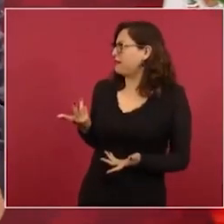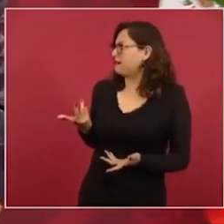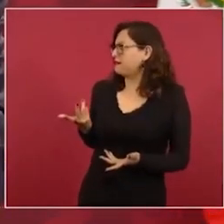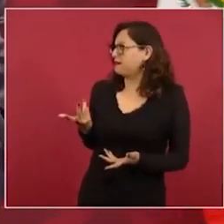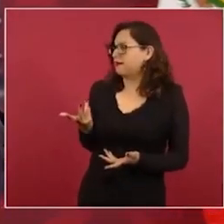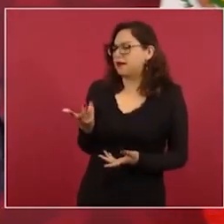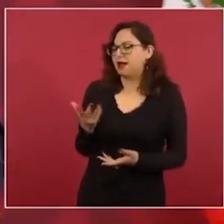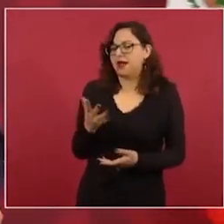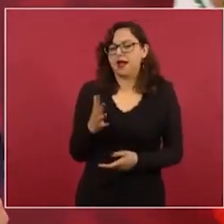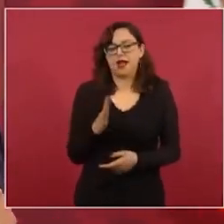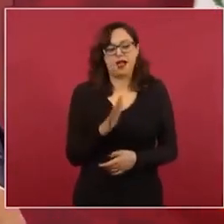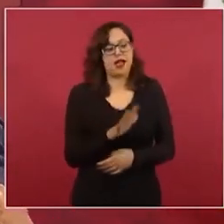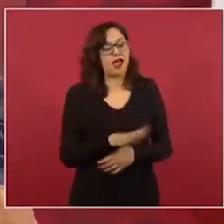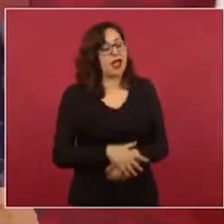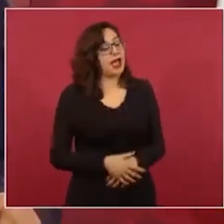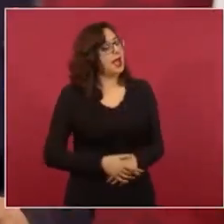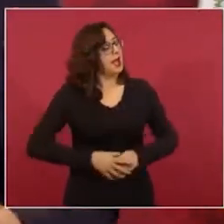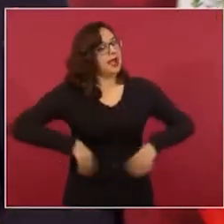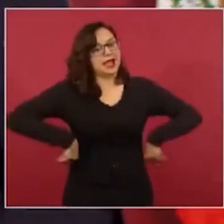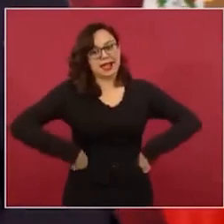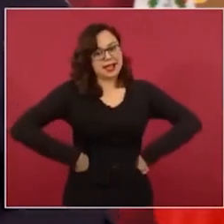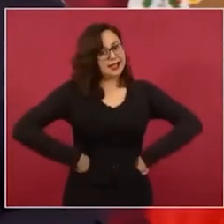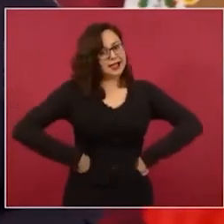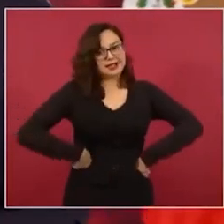A ver, chamaco.